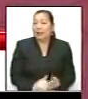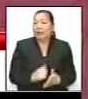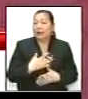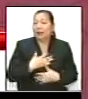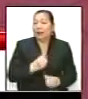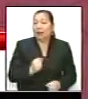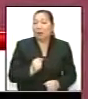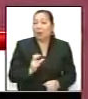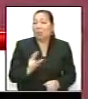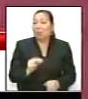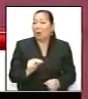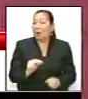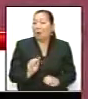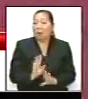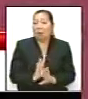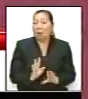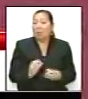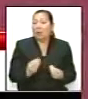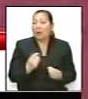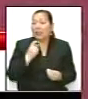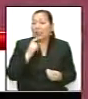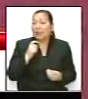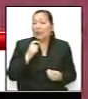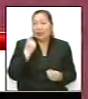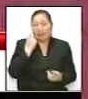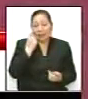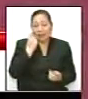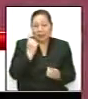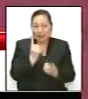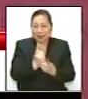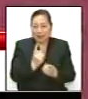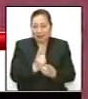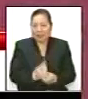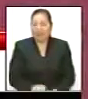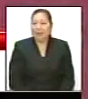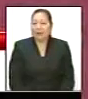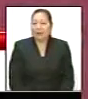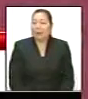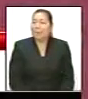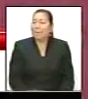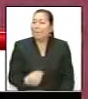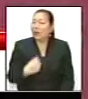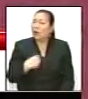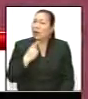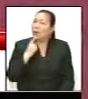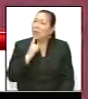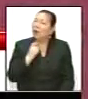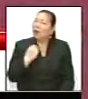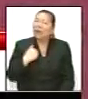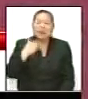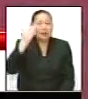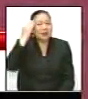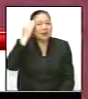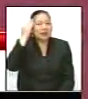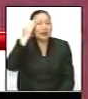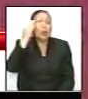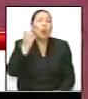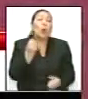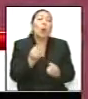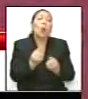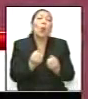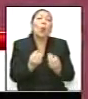salud no se han hecho intervenciones porque ahí se necesita conocimiento. Pero yo quisiera precisión, yo quiero saber